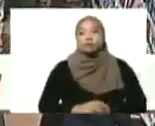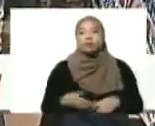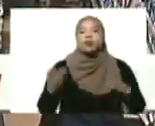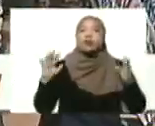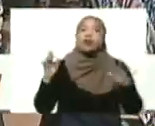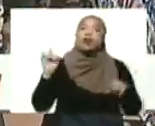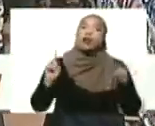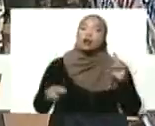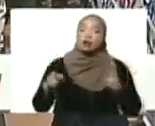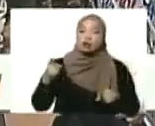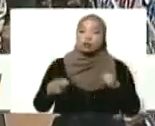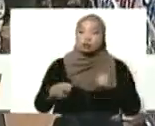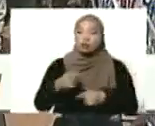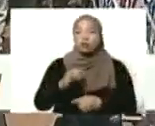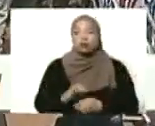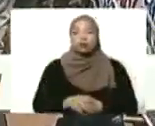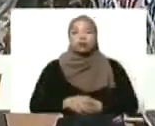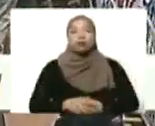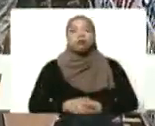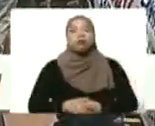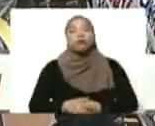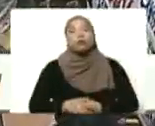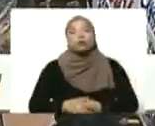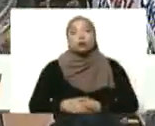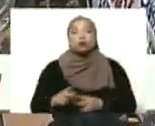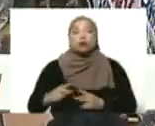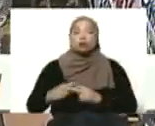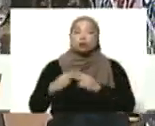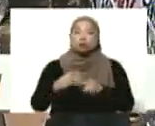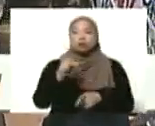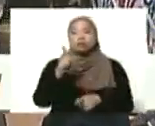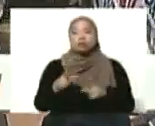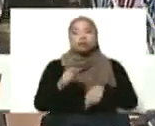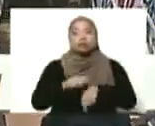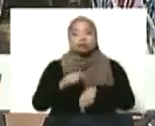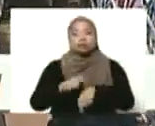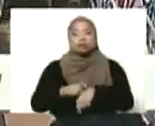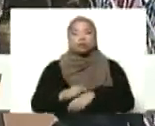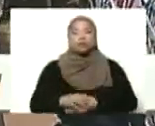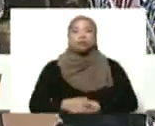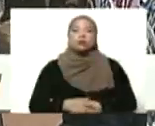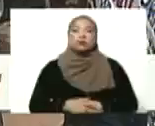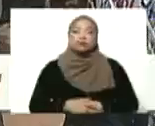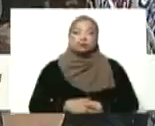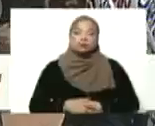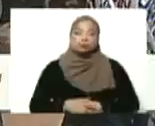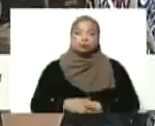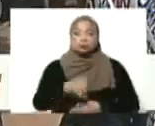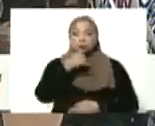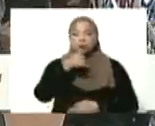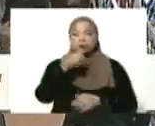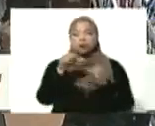Algunos de ustedes ya tienen. Se le va a entregar acá, algunos tienen, se les va a entregar a todos y a todas en este